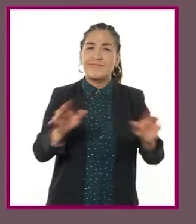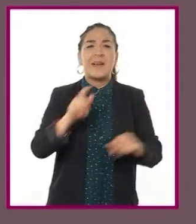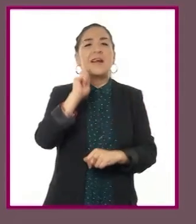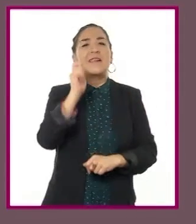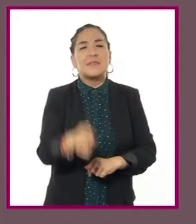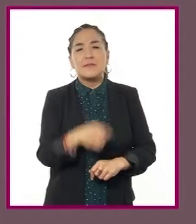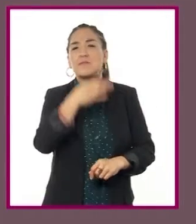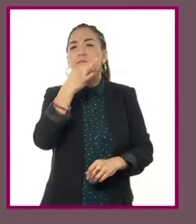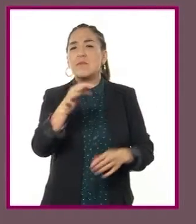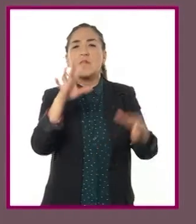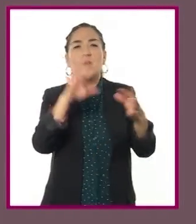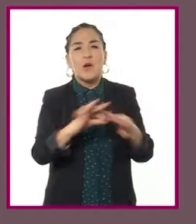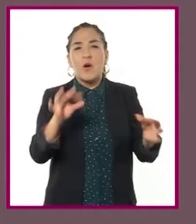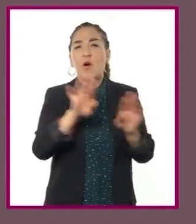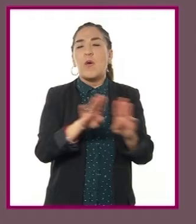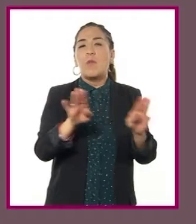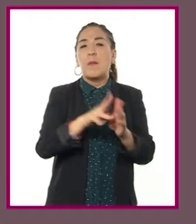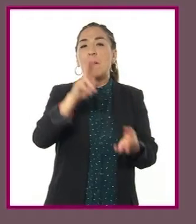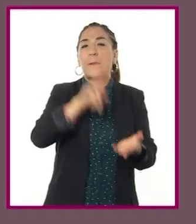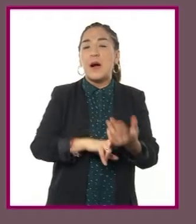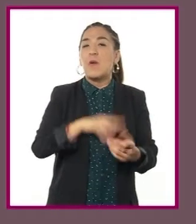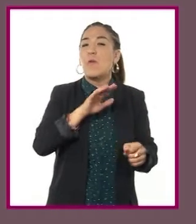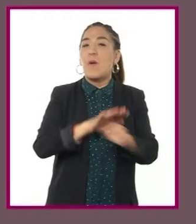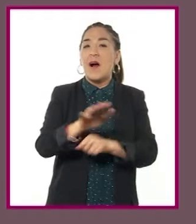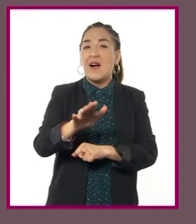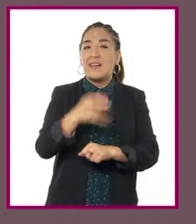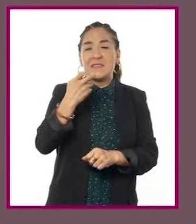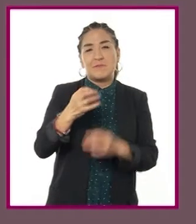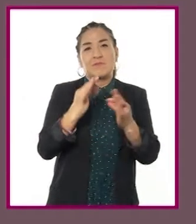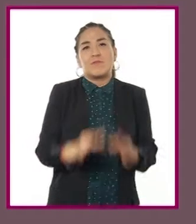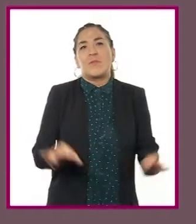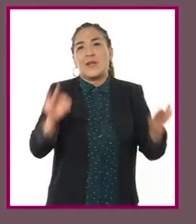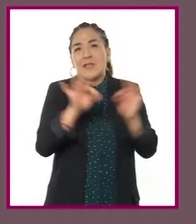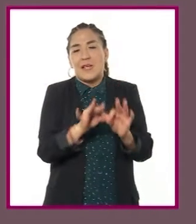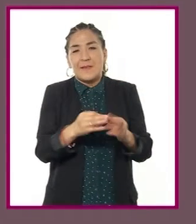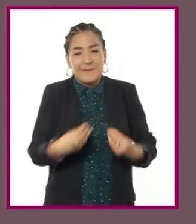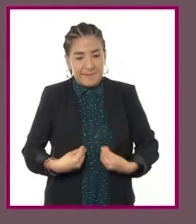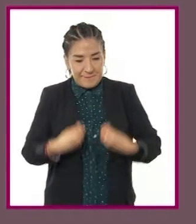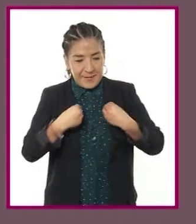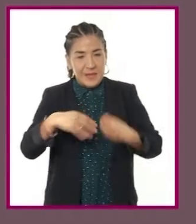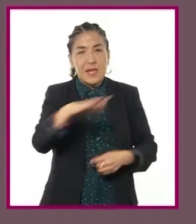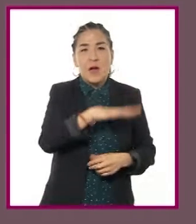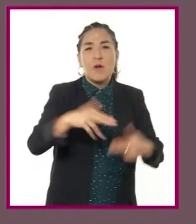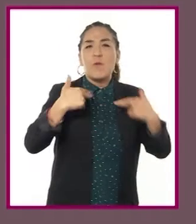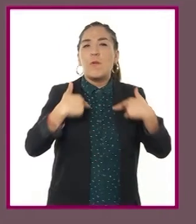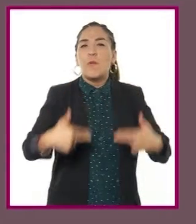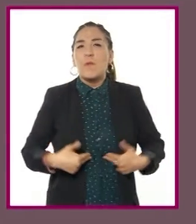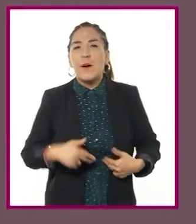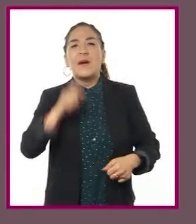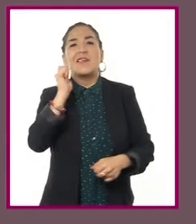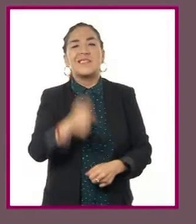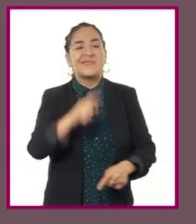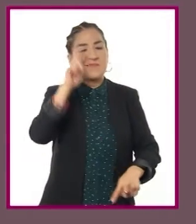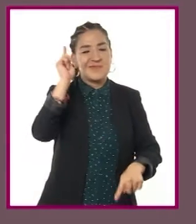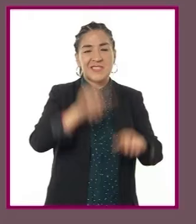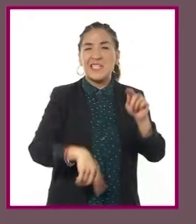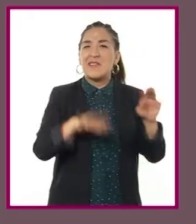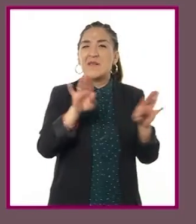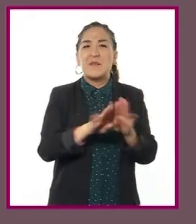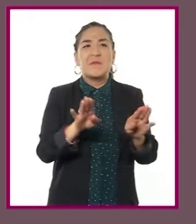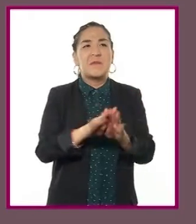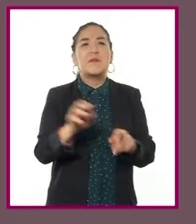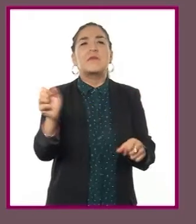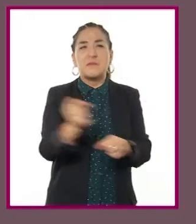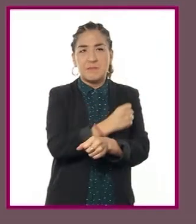afirmamos que no hay valor superior al de la vida humana, que la renuncia a la violencia debe erigirse en